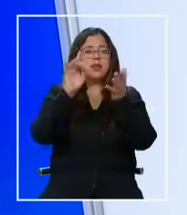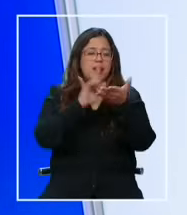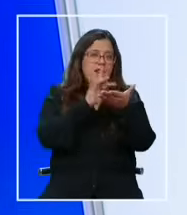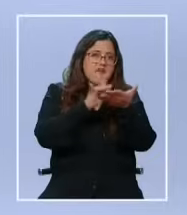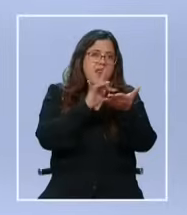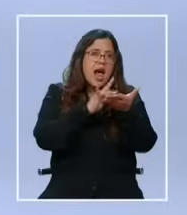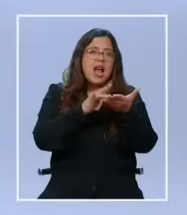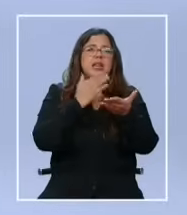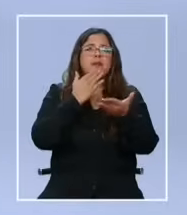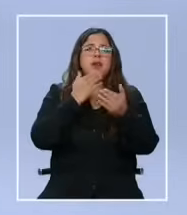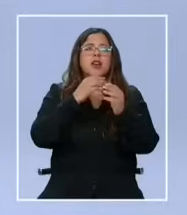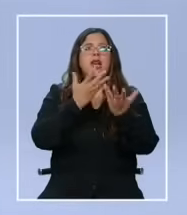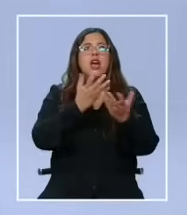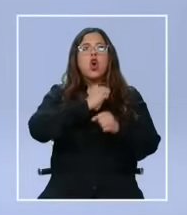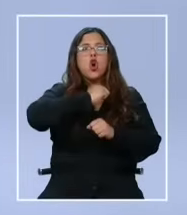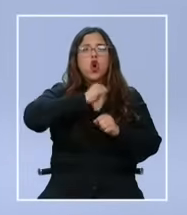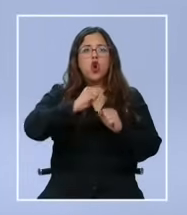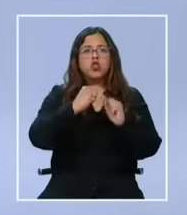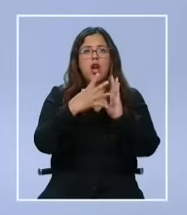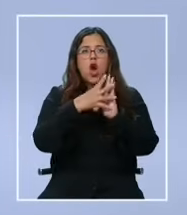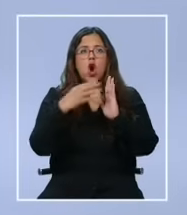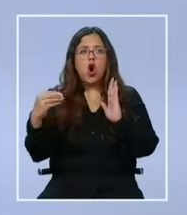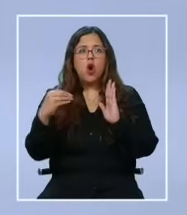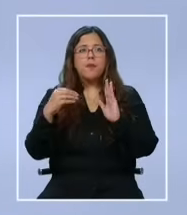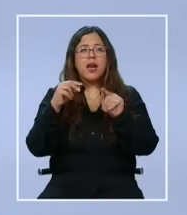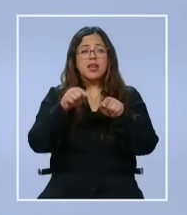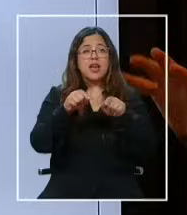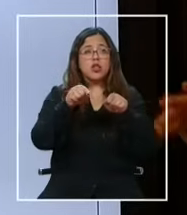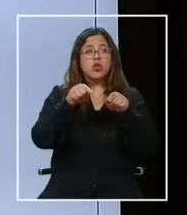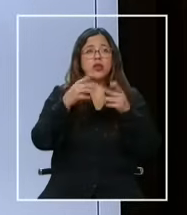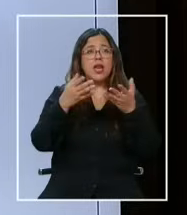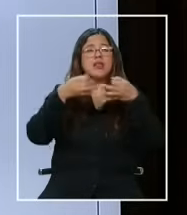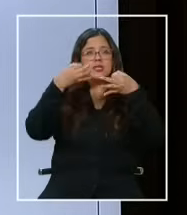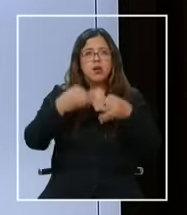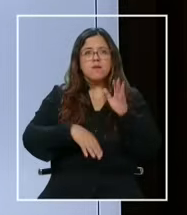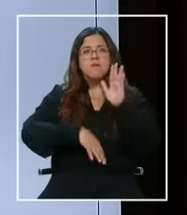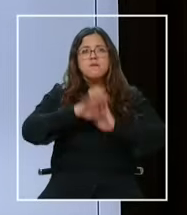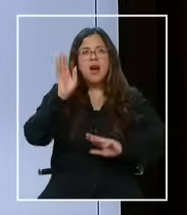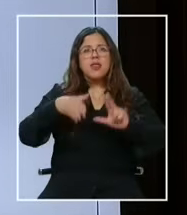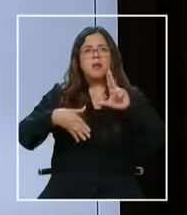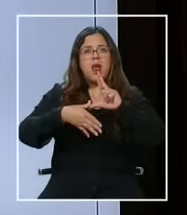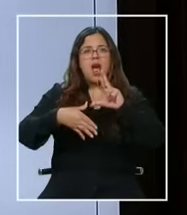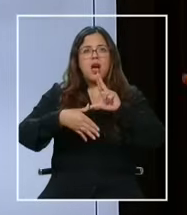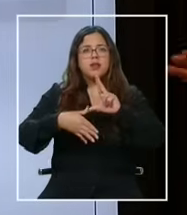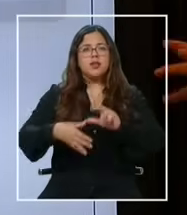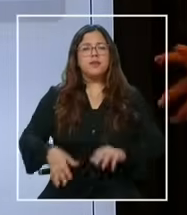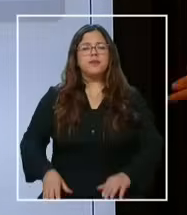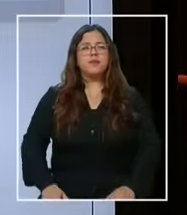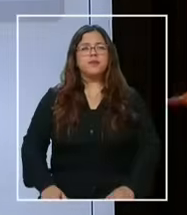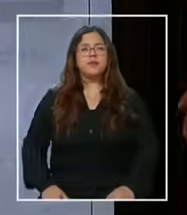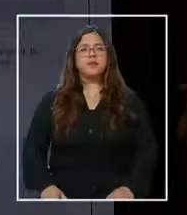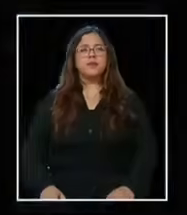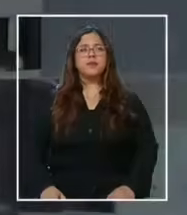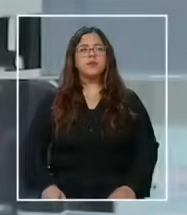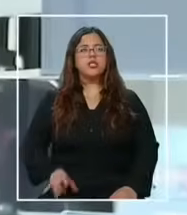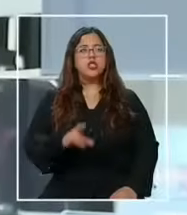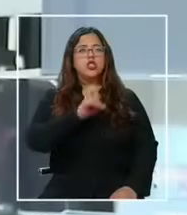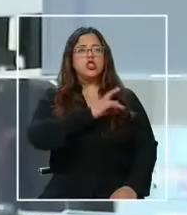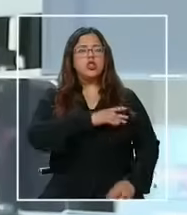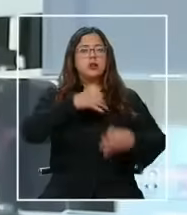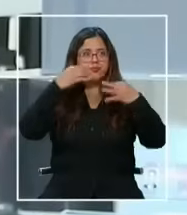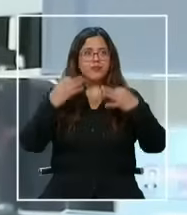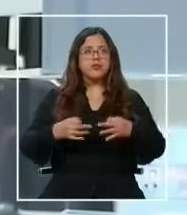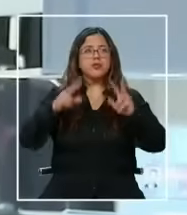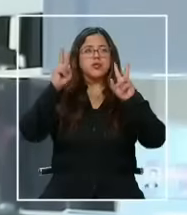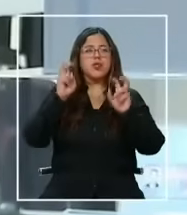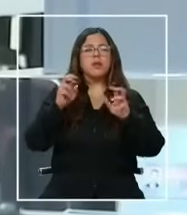y tecnología antic clonación que transforma estos documentos en los más seguros de América Latina chile queda está la vanguardia en